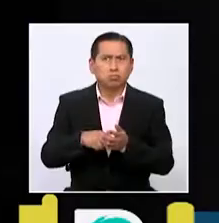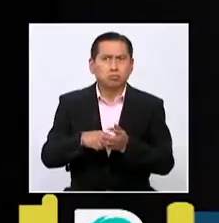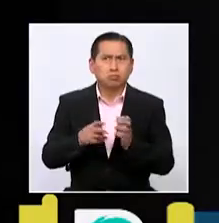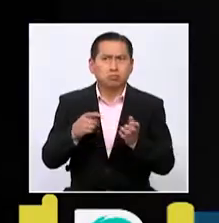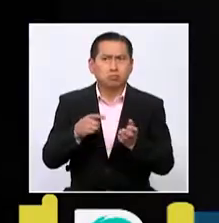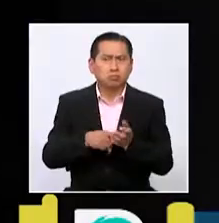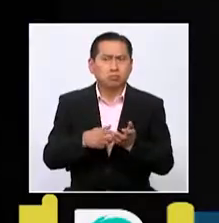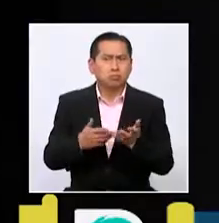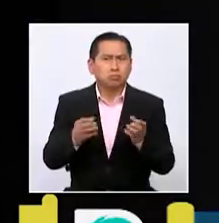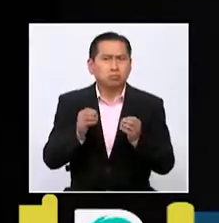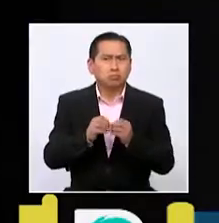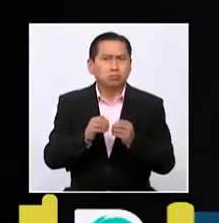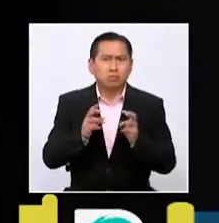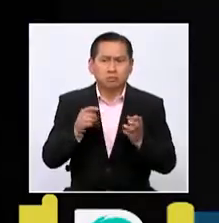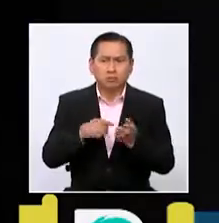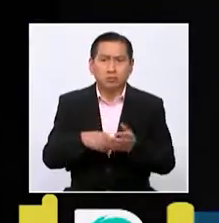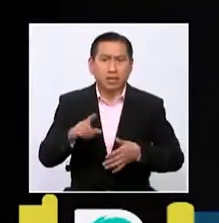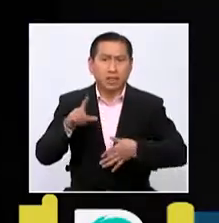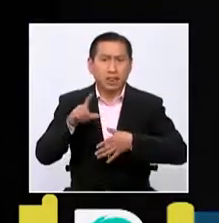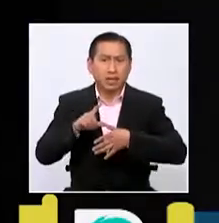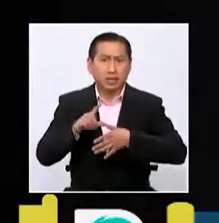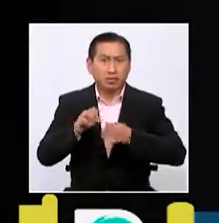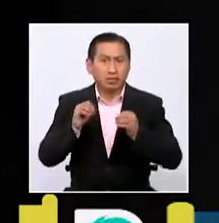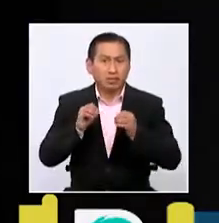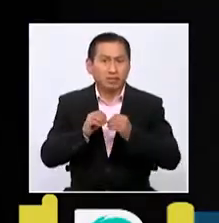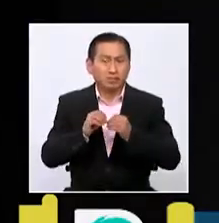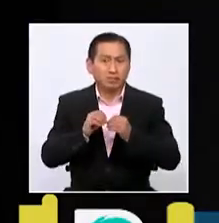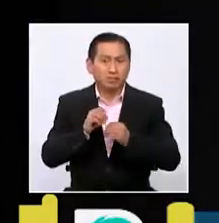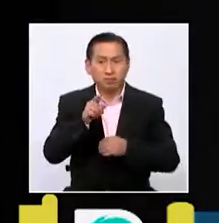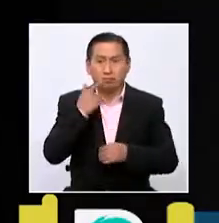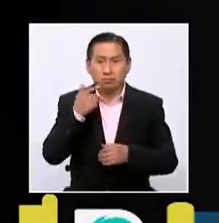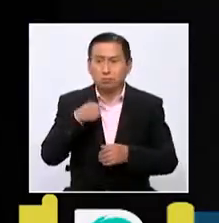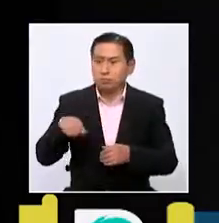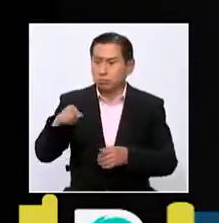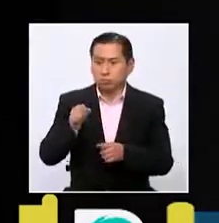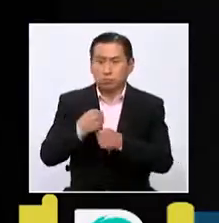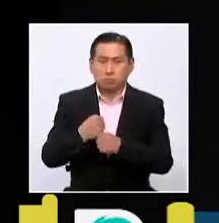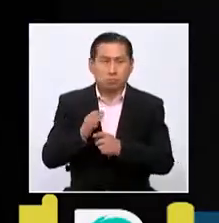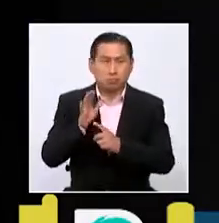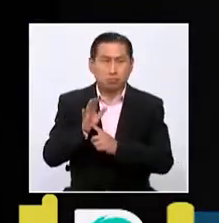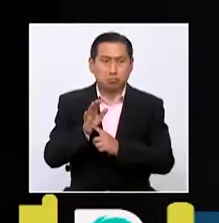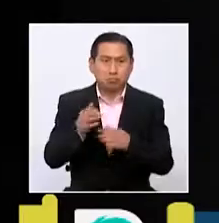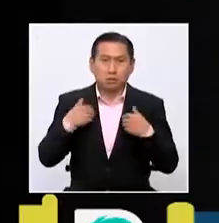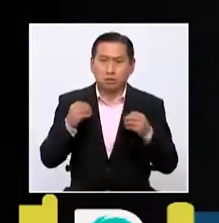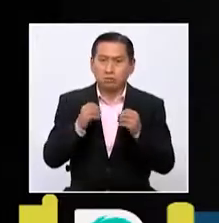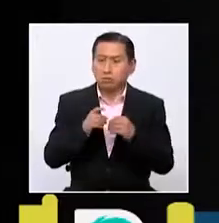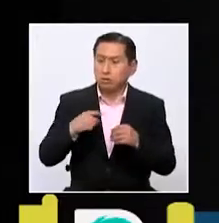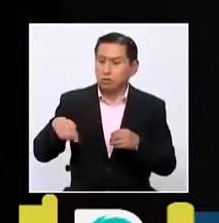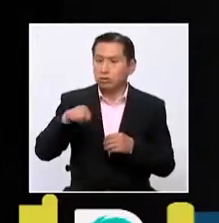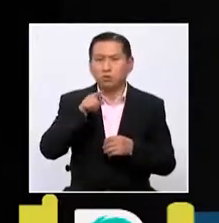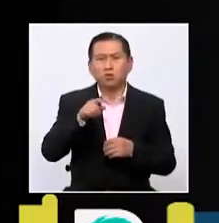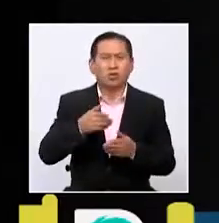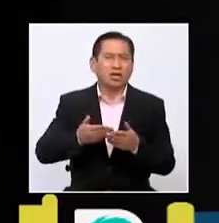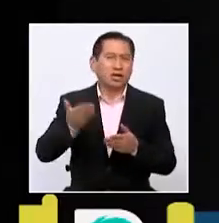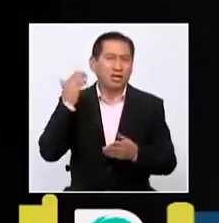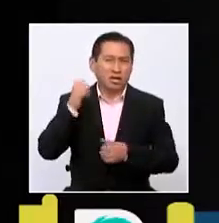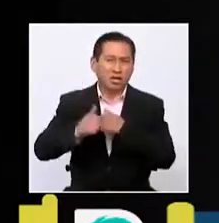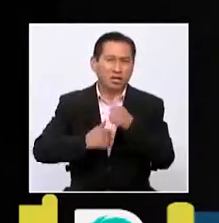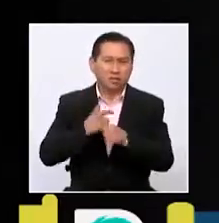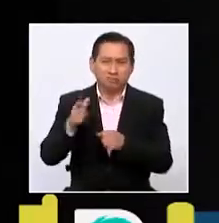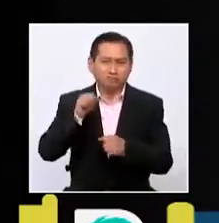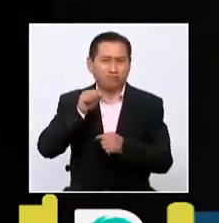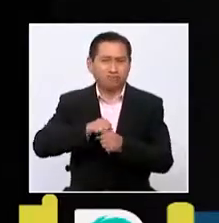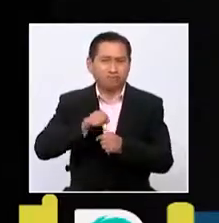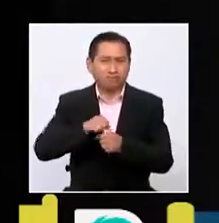refiero específicamente a lo latino. Tú resaltas constantemente que las producciones que están realizando y por lo que vienes trabajando desde hace muchos años tiene que